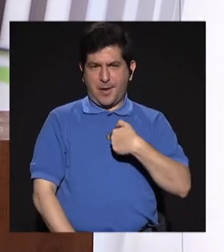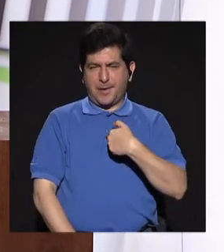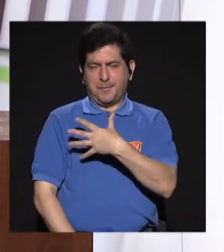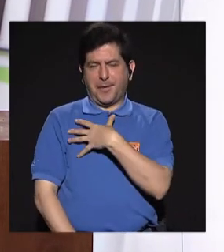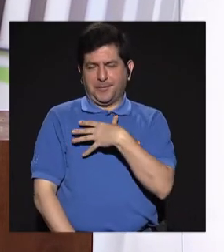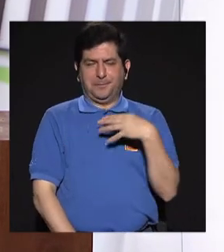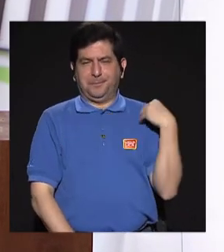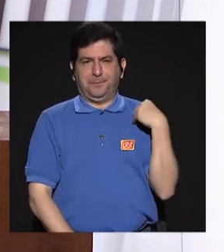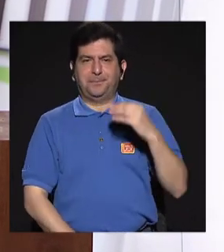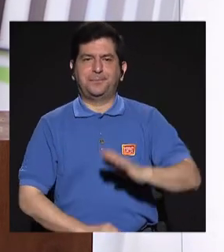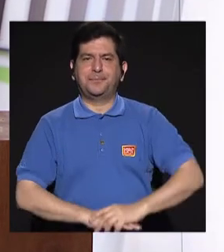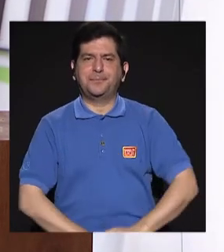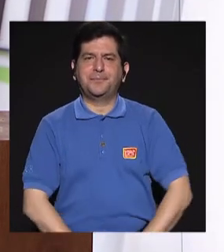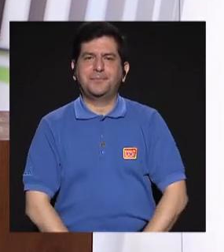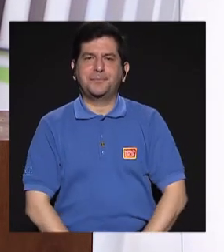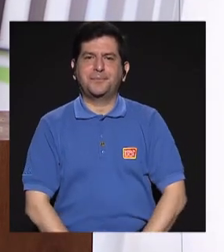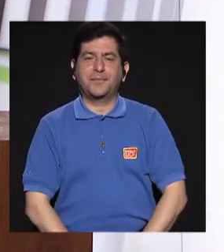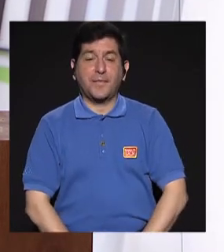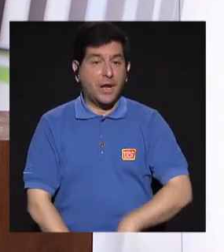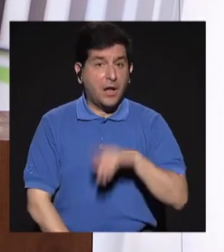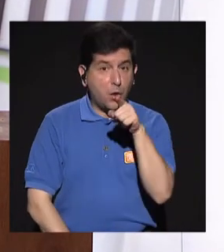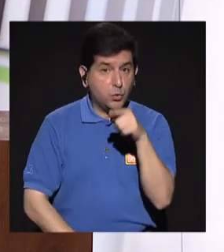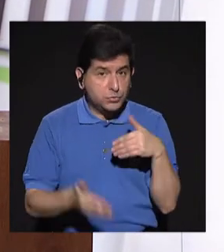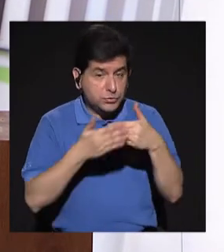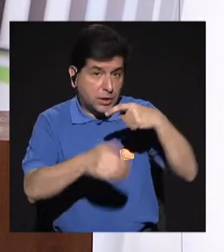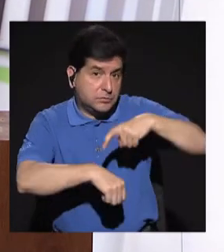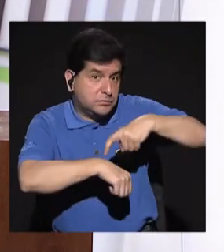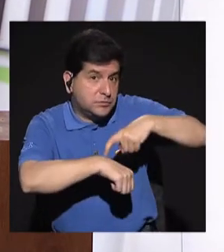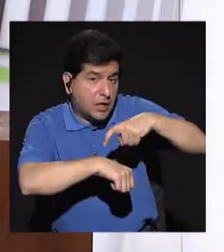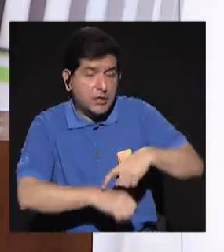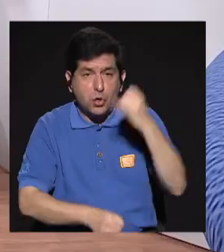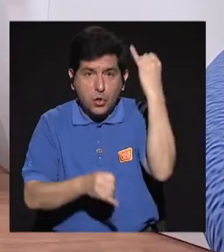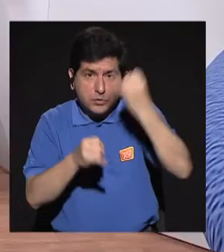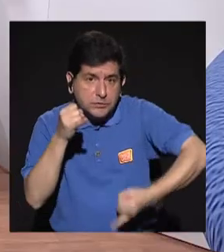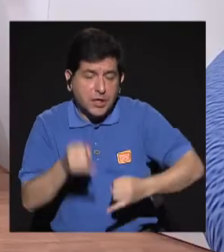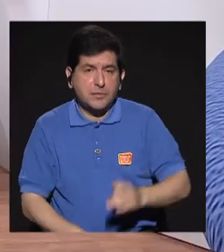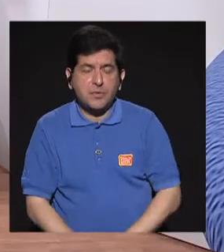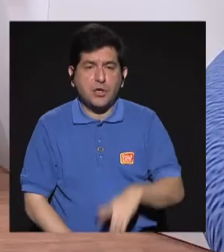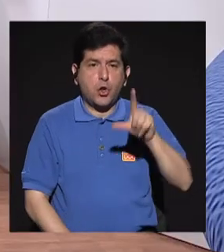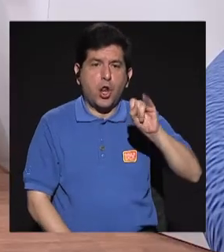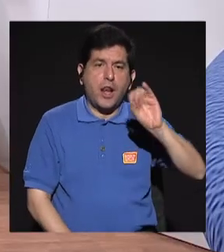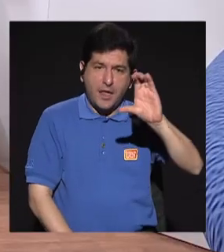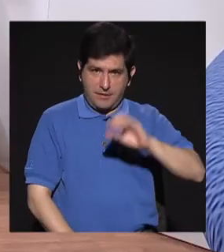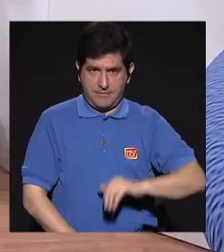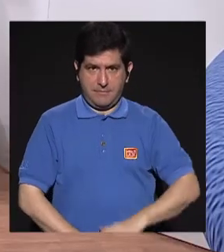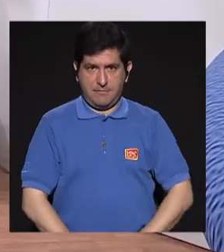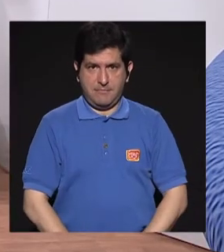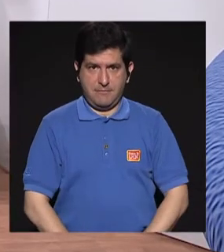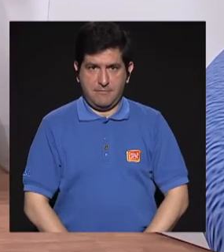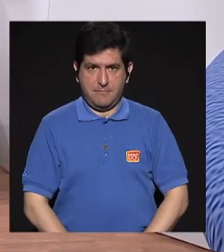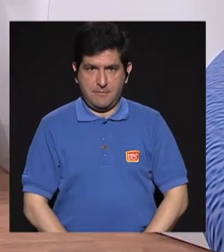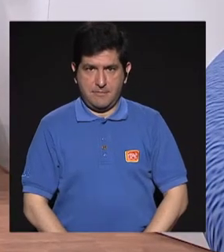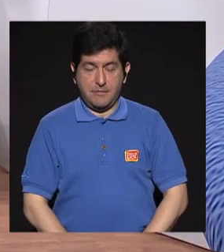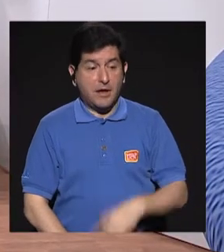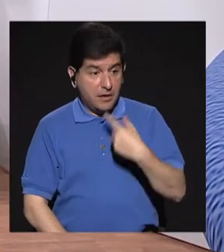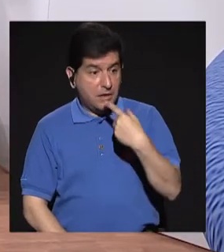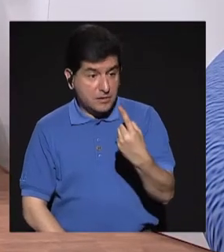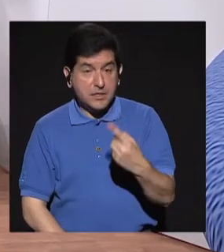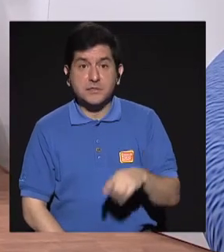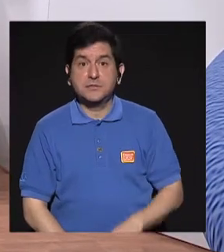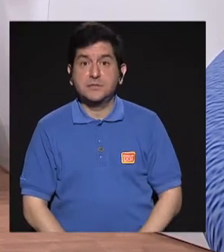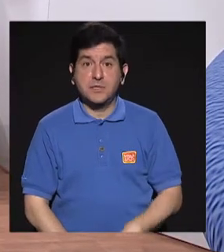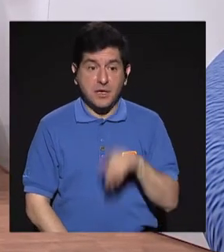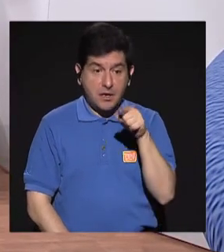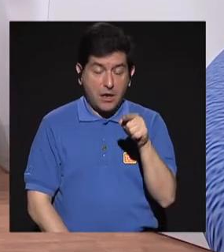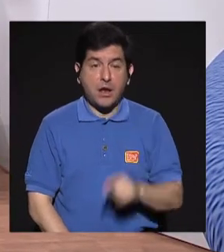lo que más me atrae usted recientemente concluyó su licenciatura que